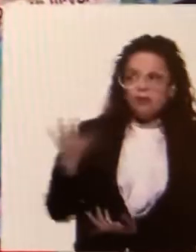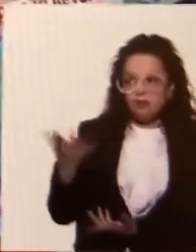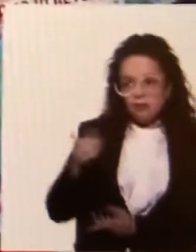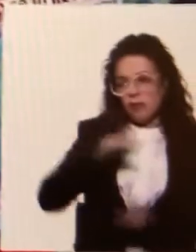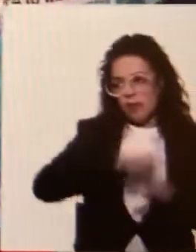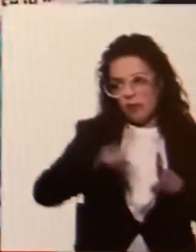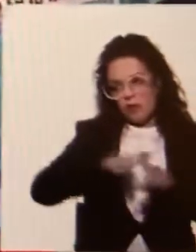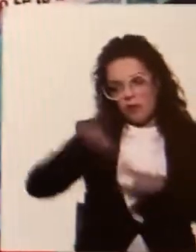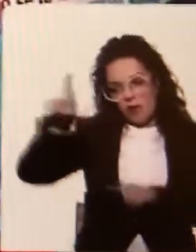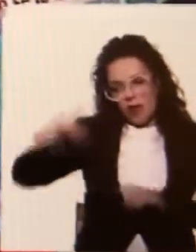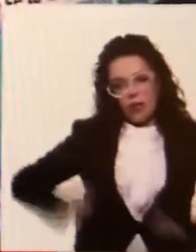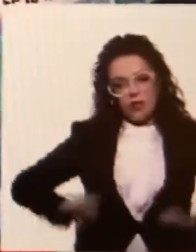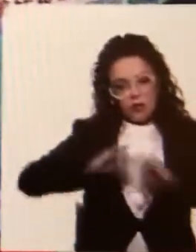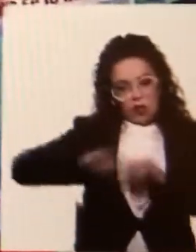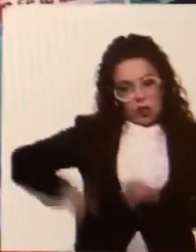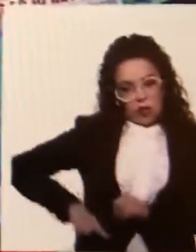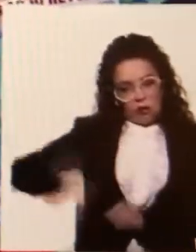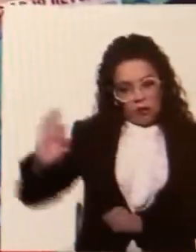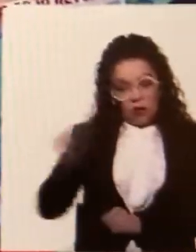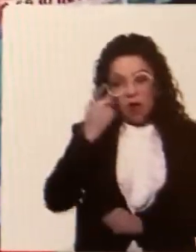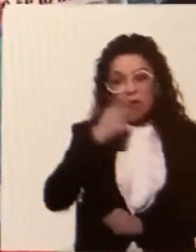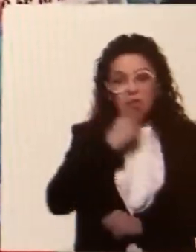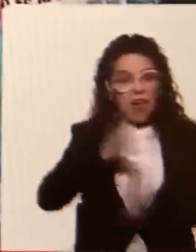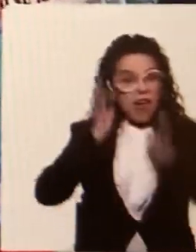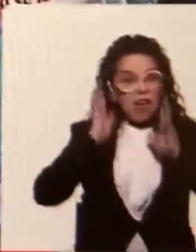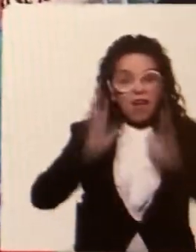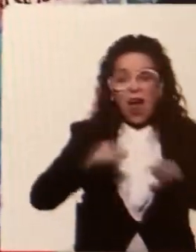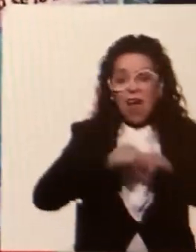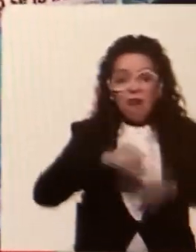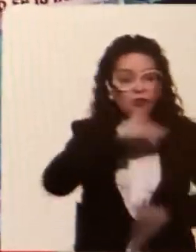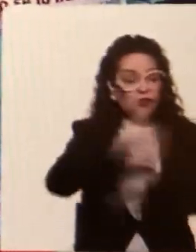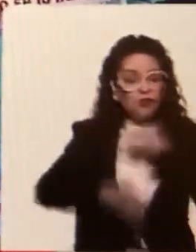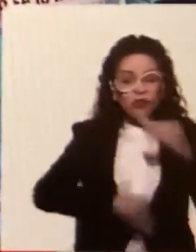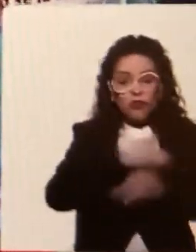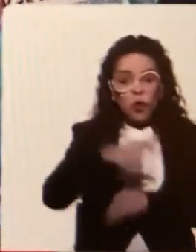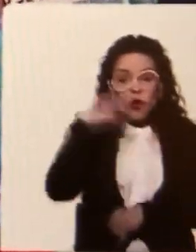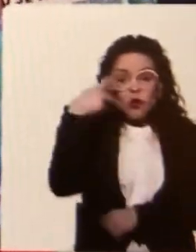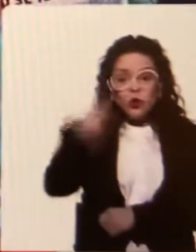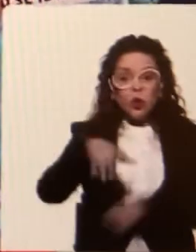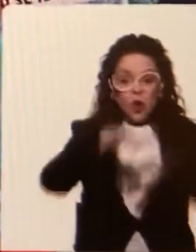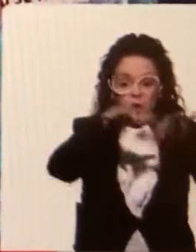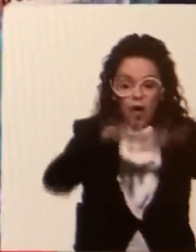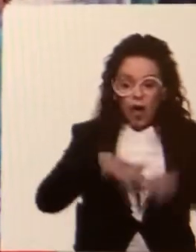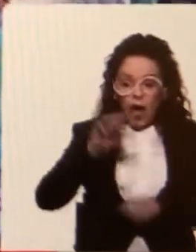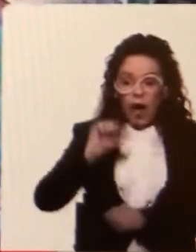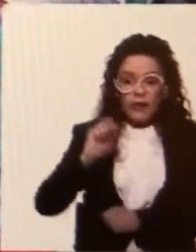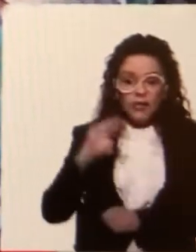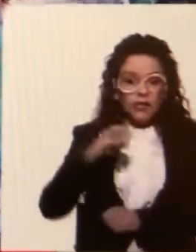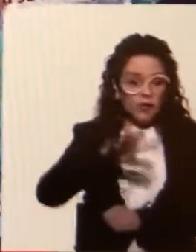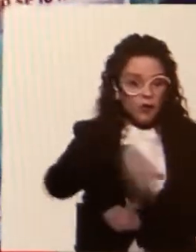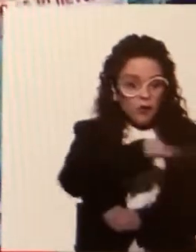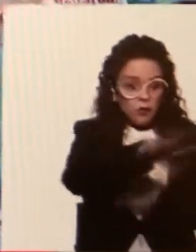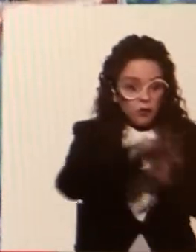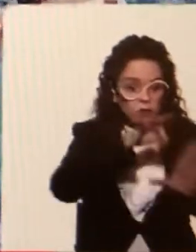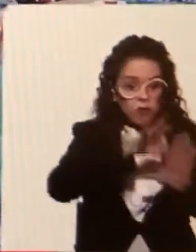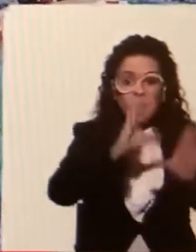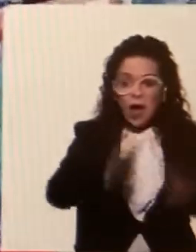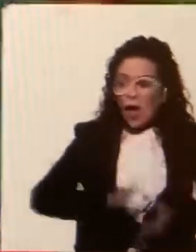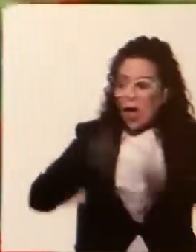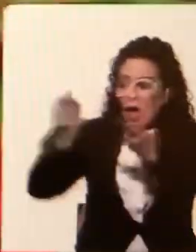política del caso Ayotzinapa hay grupos de poderes fácticos muy